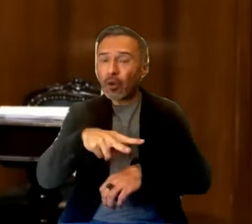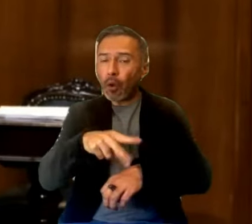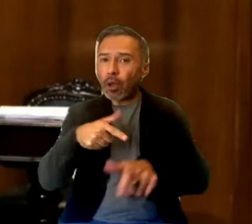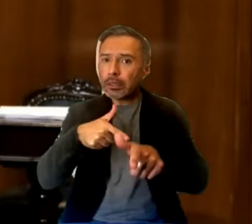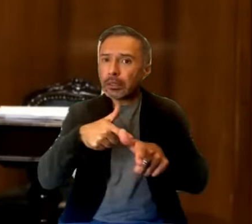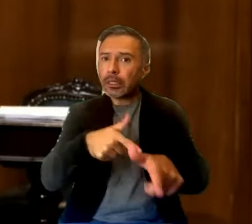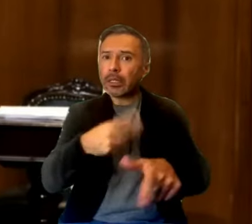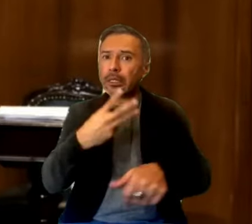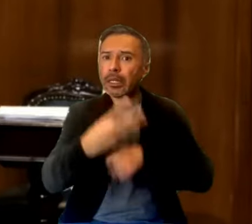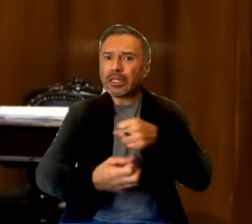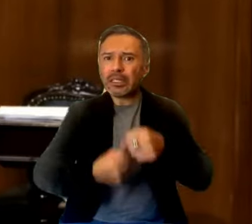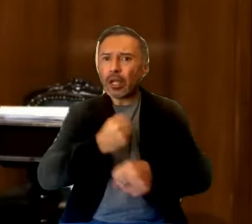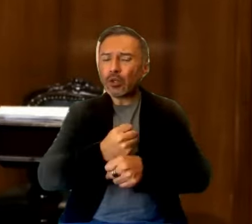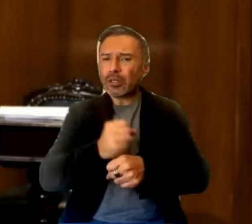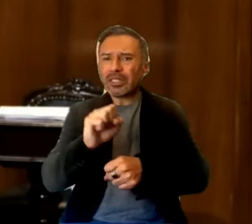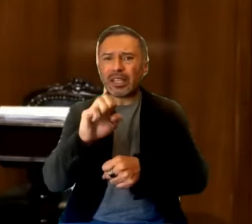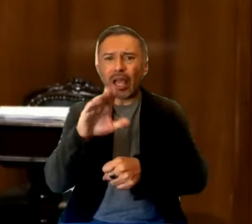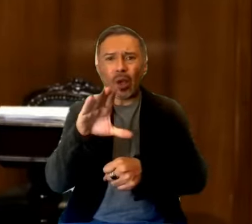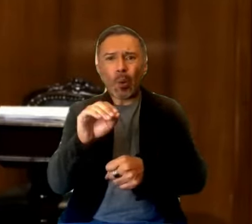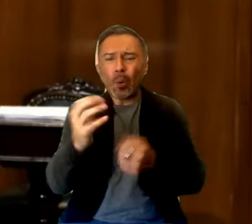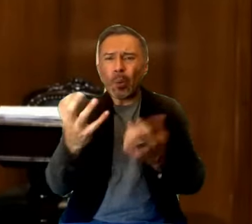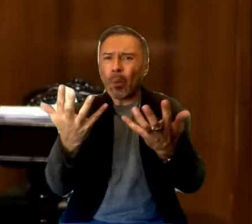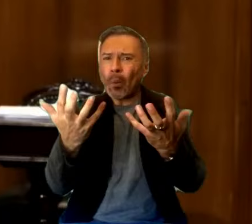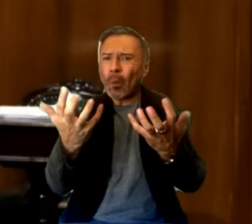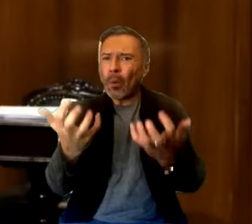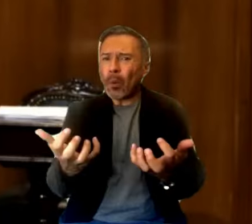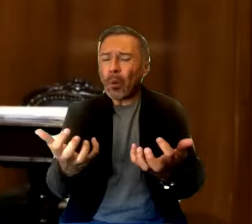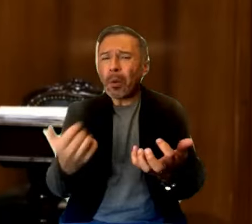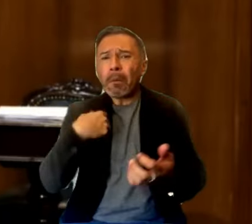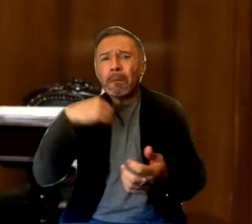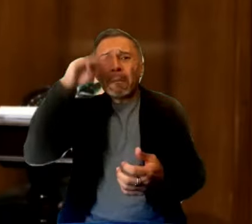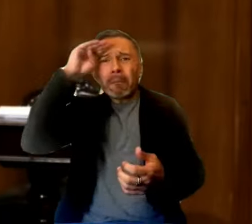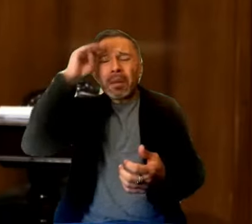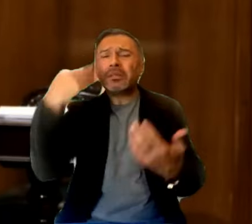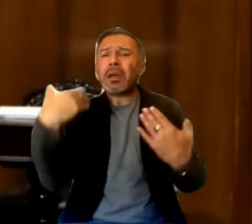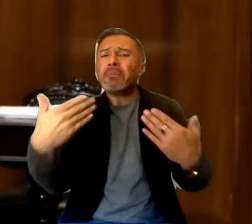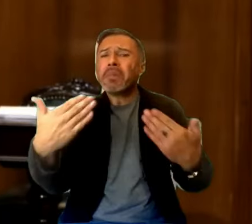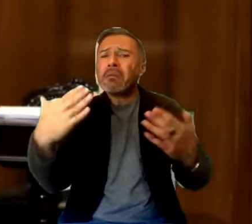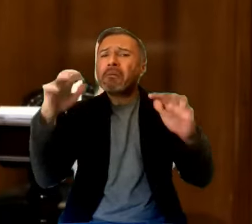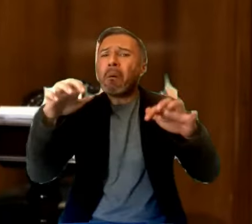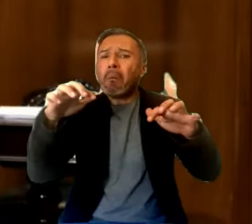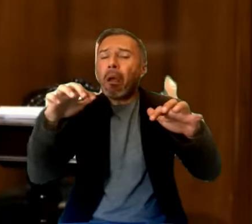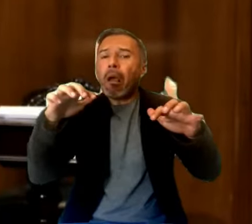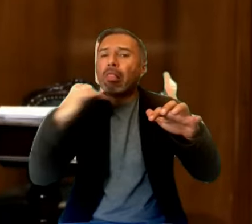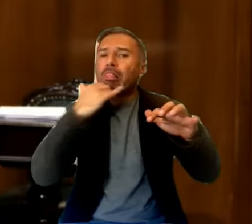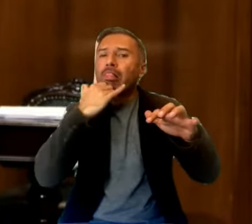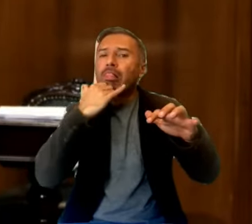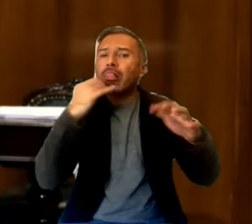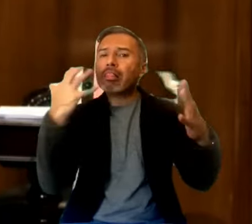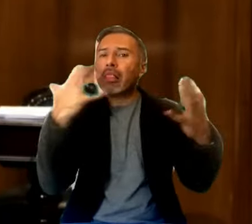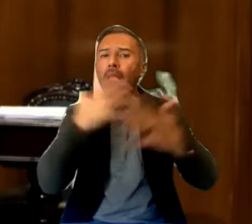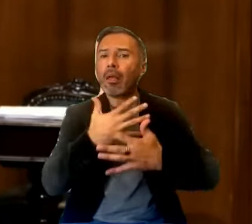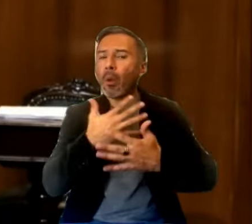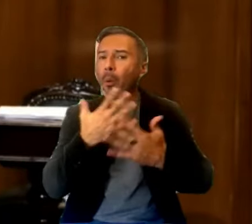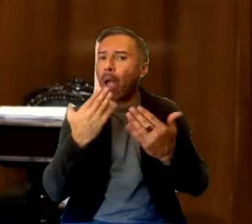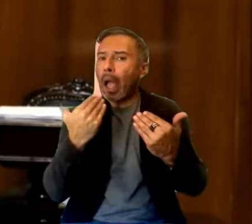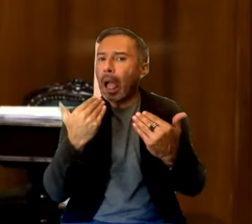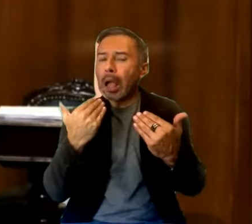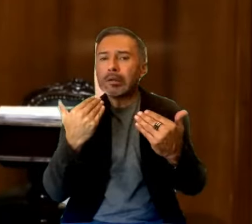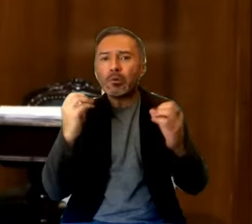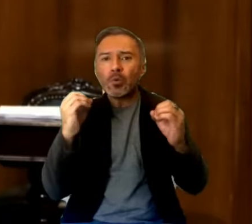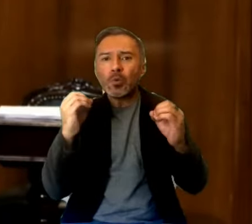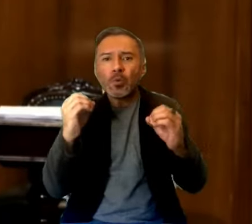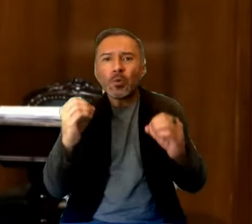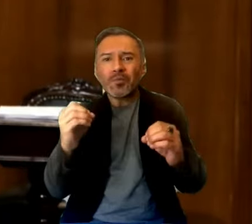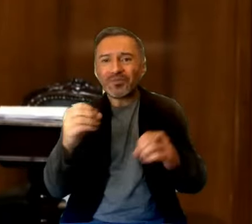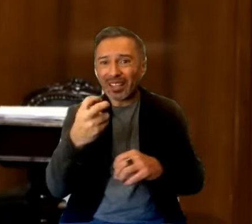ha llovido muy por debajo de lo que se esperaba y por ello se enfrentan bajos niveles de reserva en el sistema